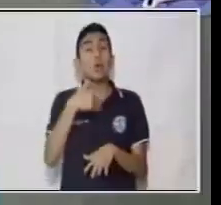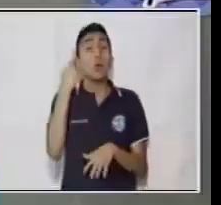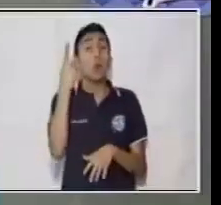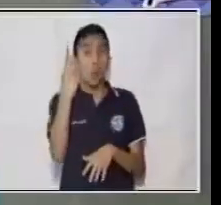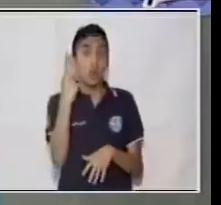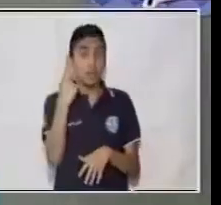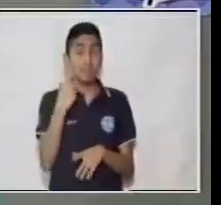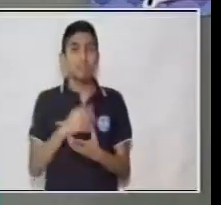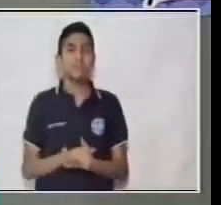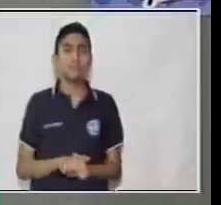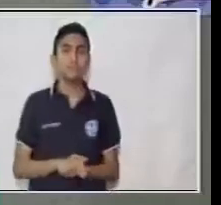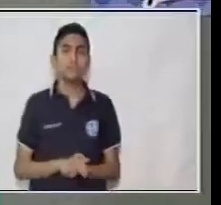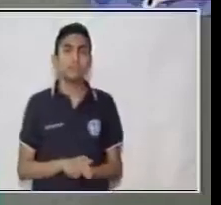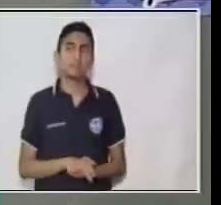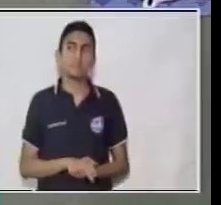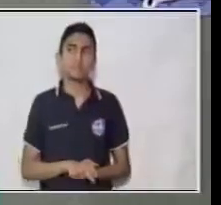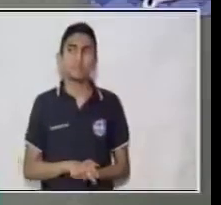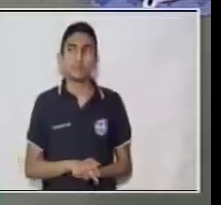Vamos a ver.